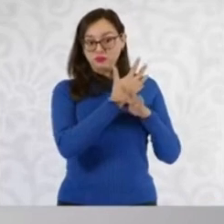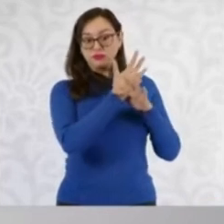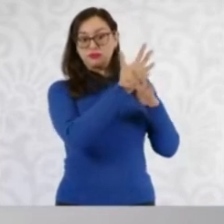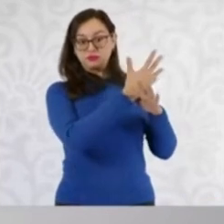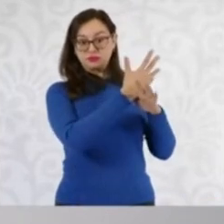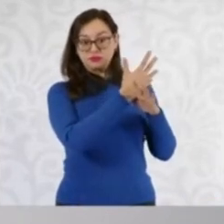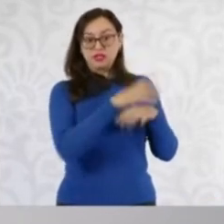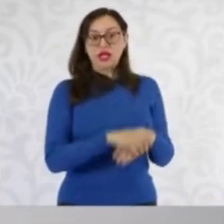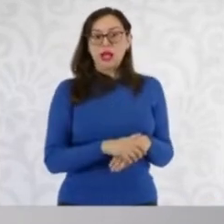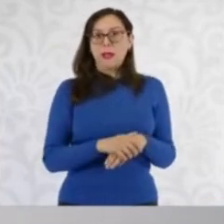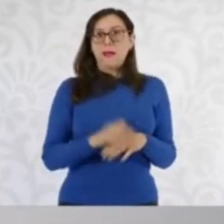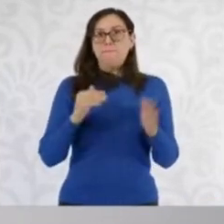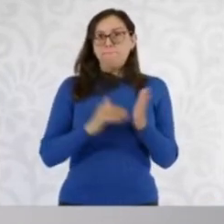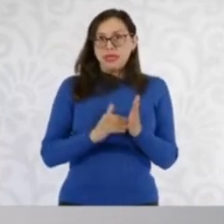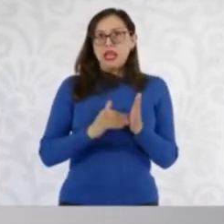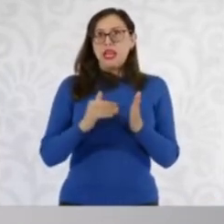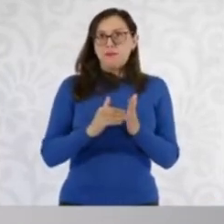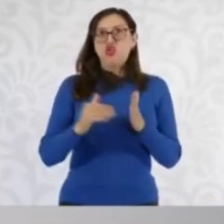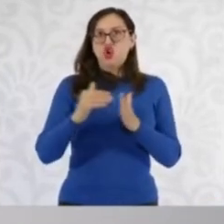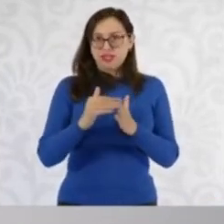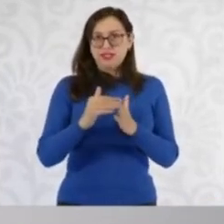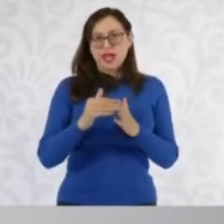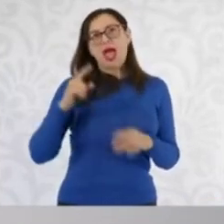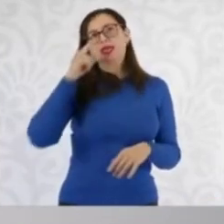de millones, para ellos son billones, ¿no?